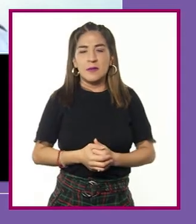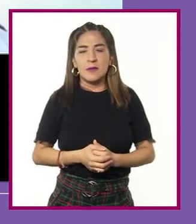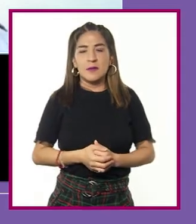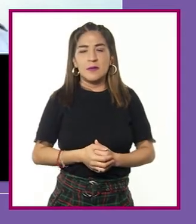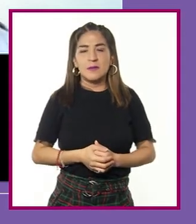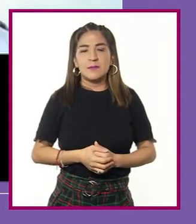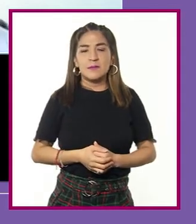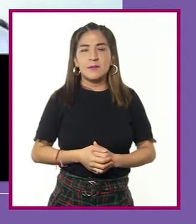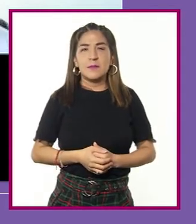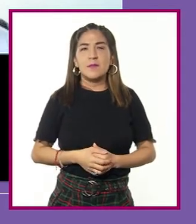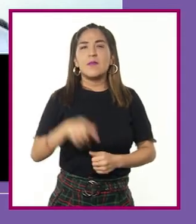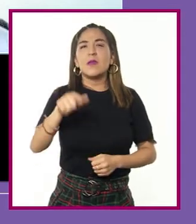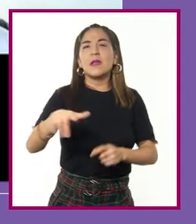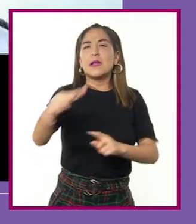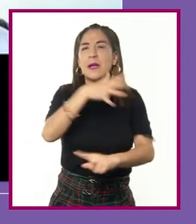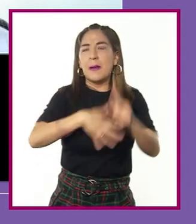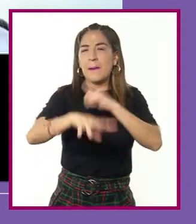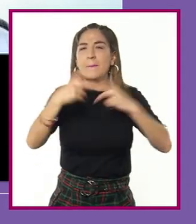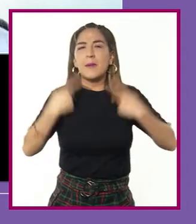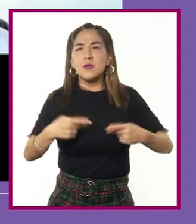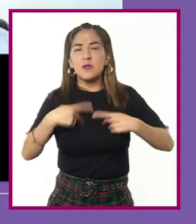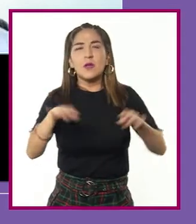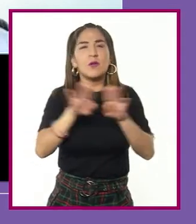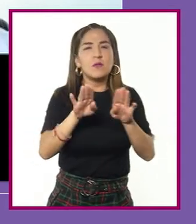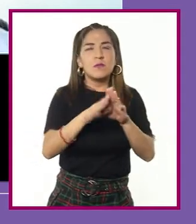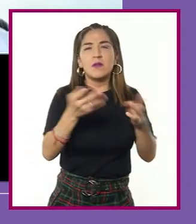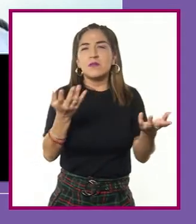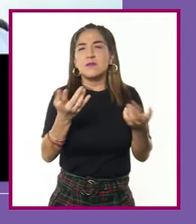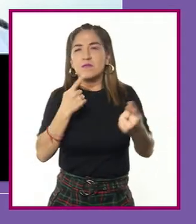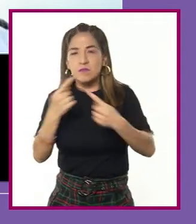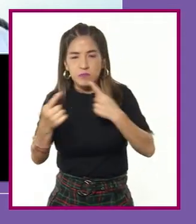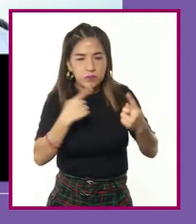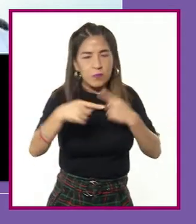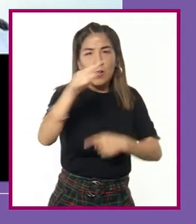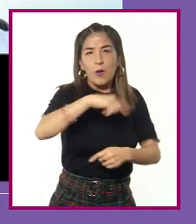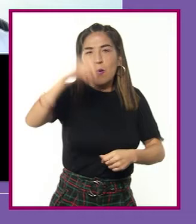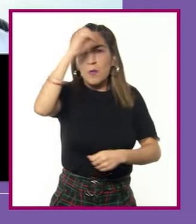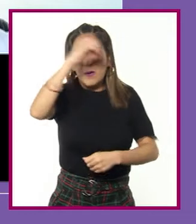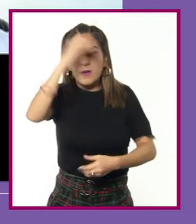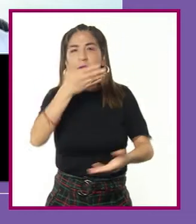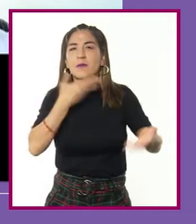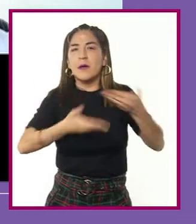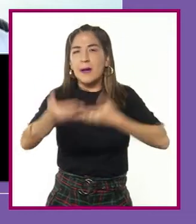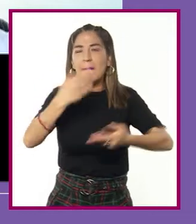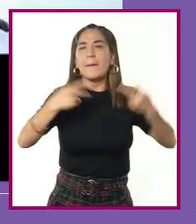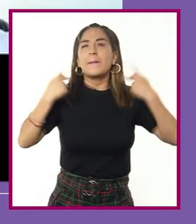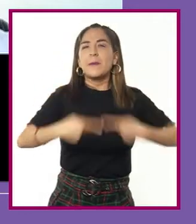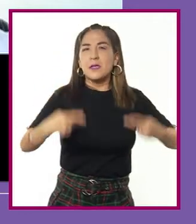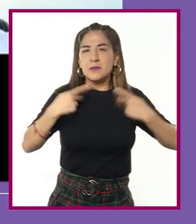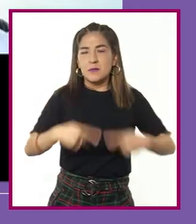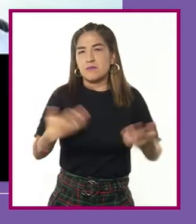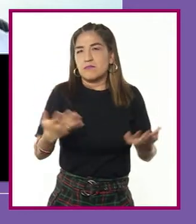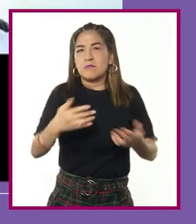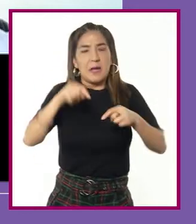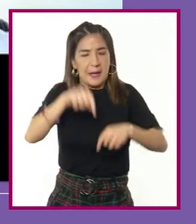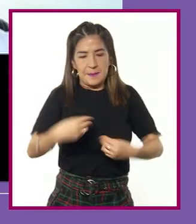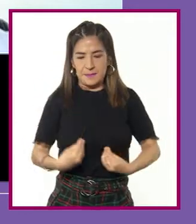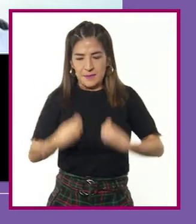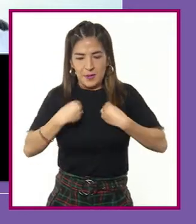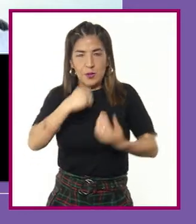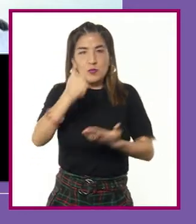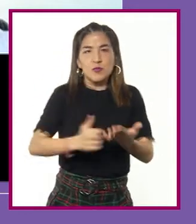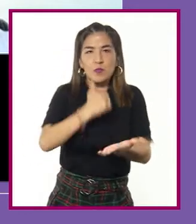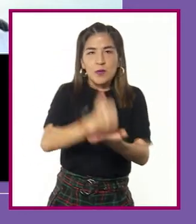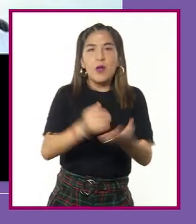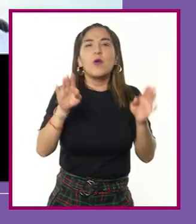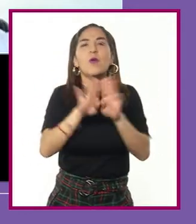La característica de una sociedad democrática es que nosotros y nosotras, las personas, somos ciudadanos. Participamos de